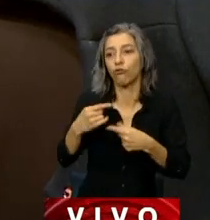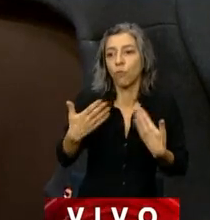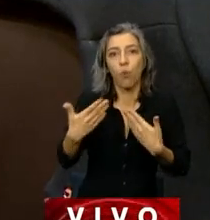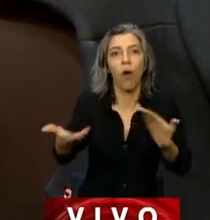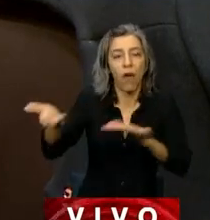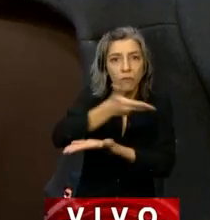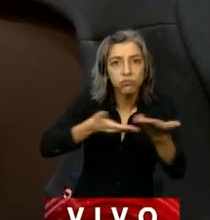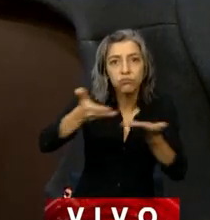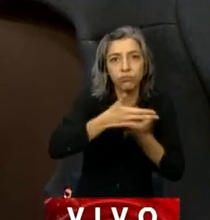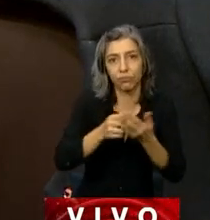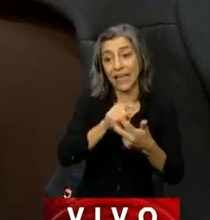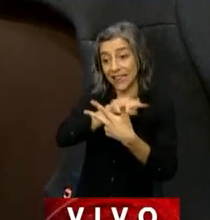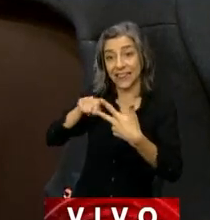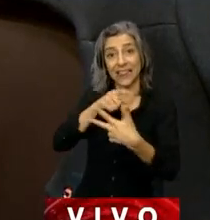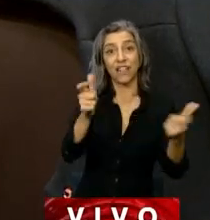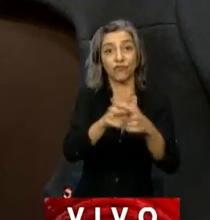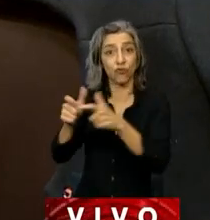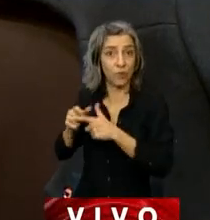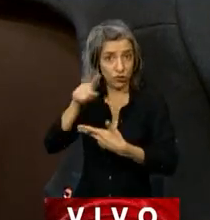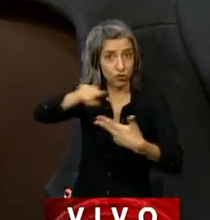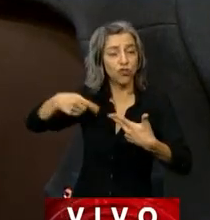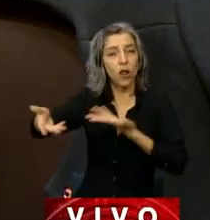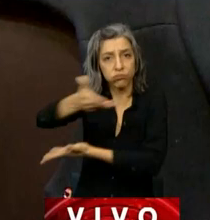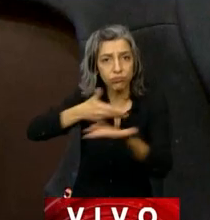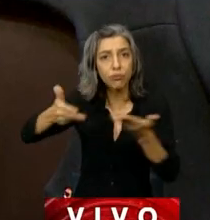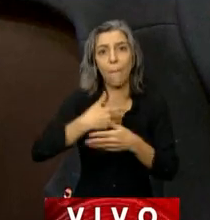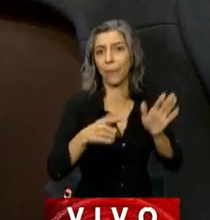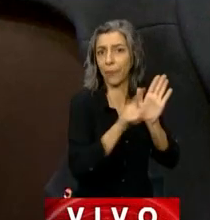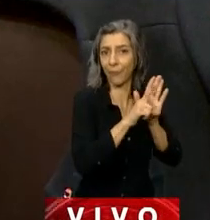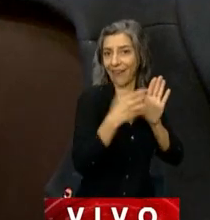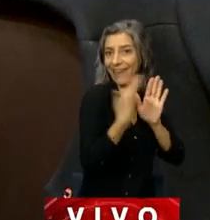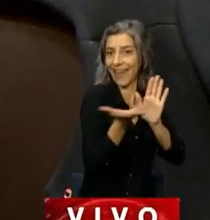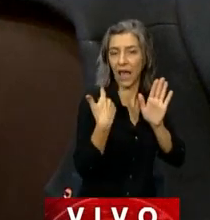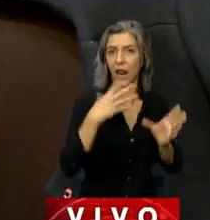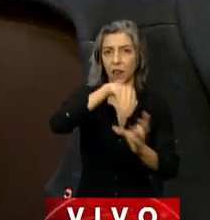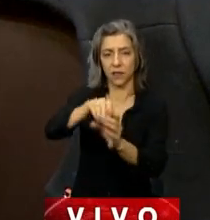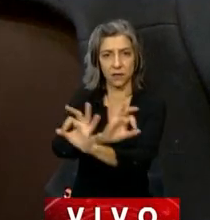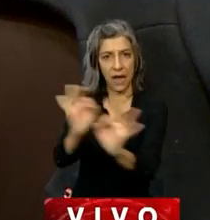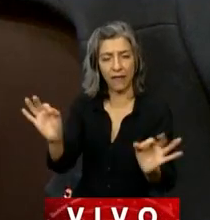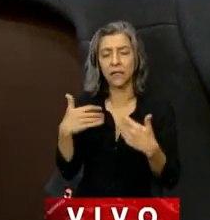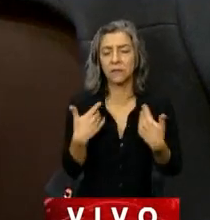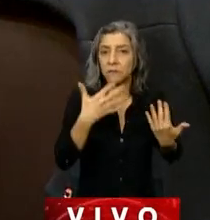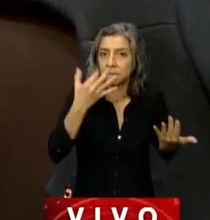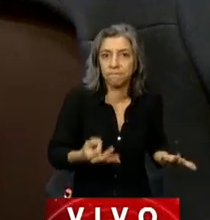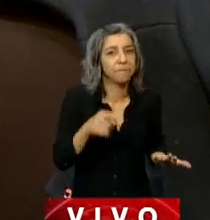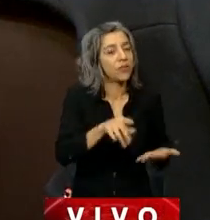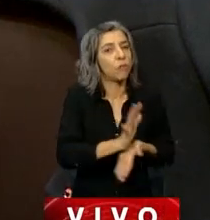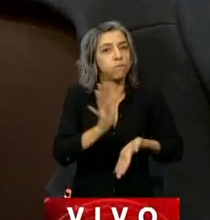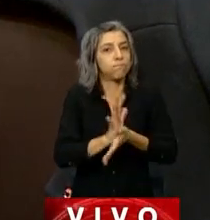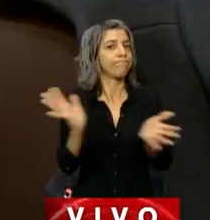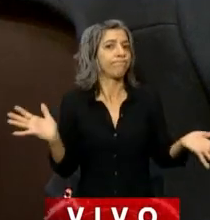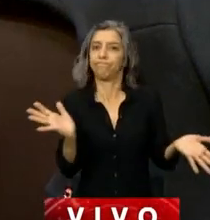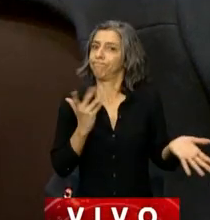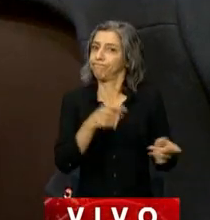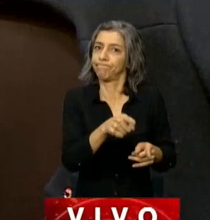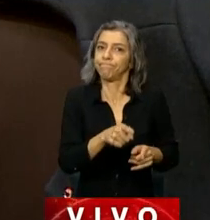de las otras tres comisiones y no los de licitación general mire señor presidente nosotros no podemos permitir el abuso y en